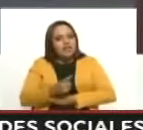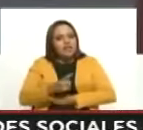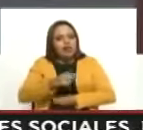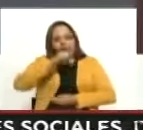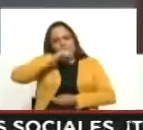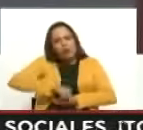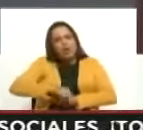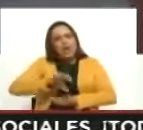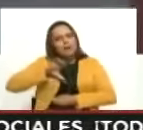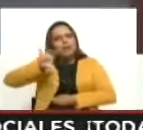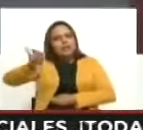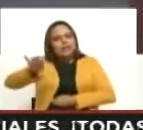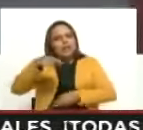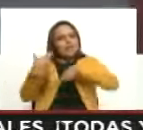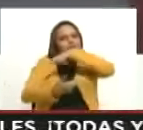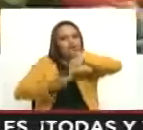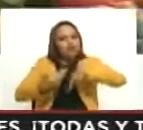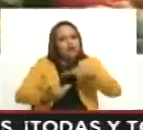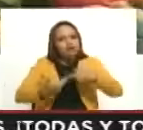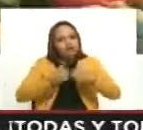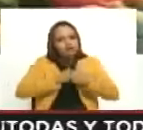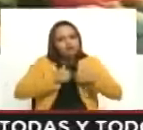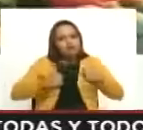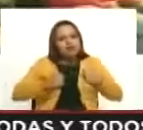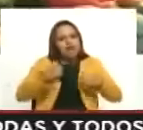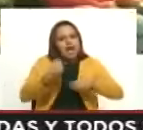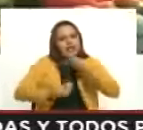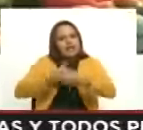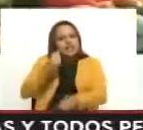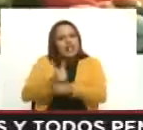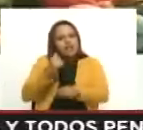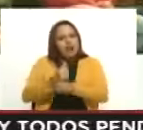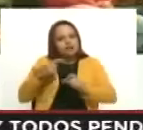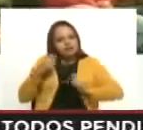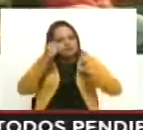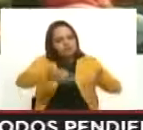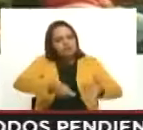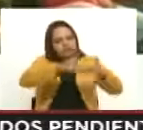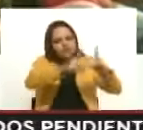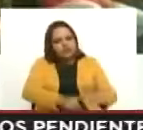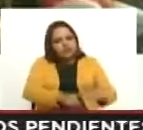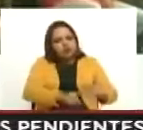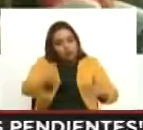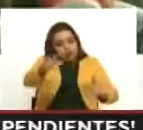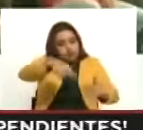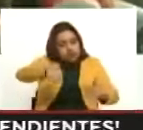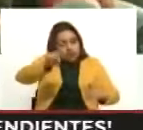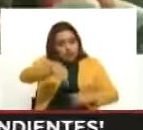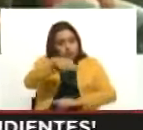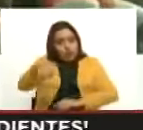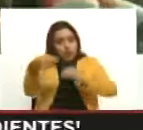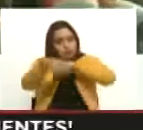patriotas, revolucionarios, dispuestos a cumplir la misión que se les va a dar. ¿Estamos de acuerdo con eso?